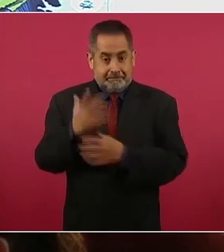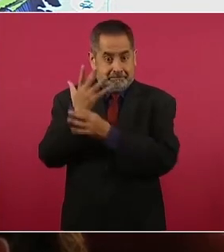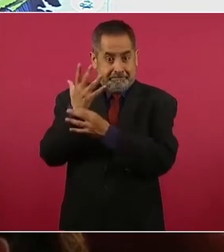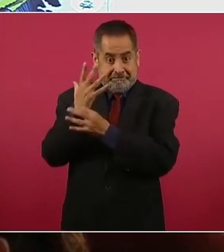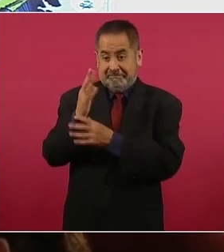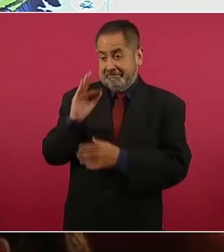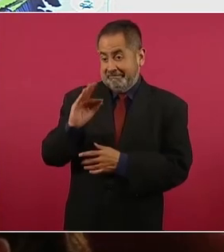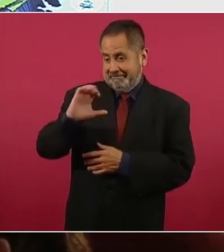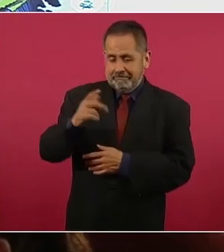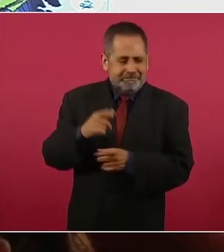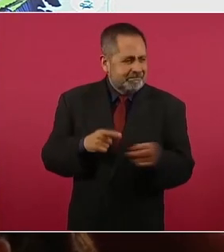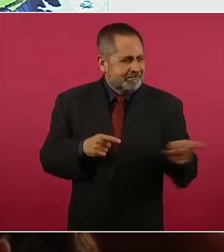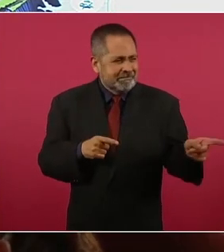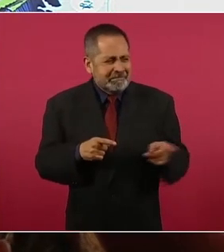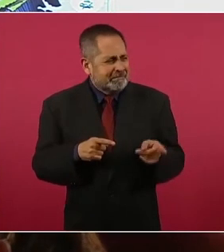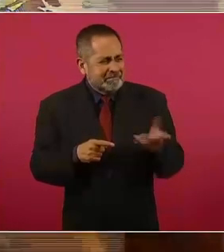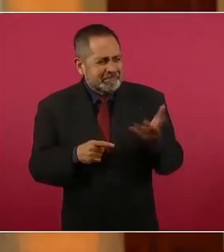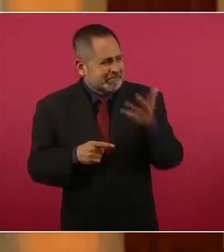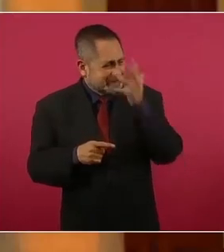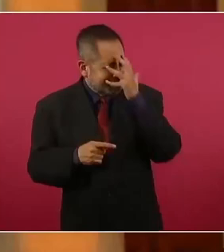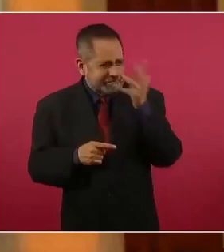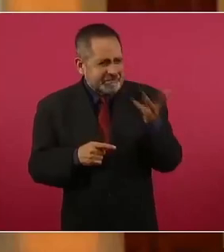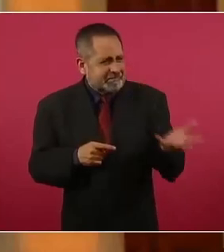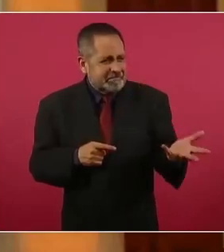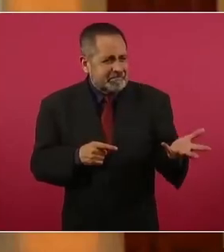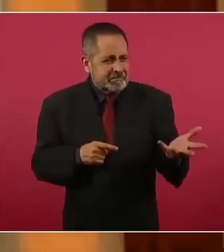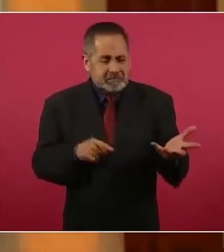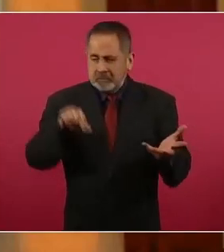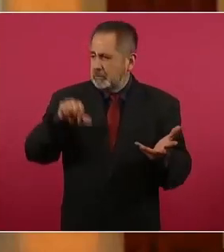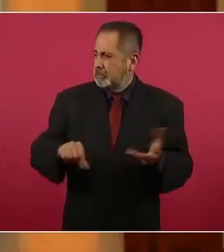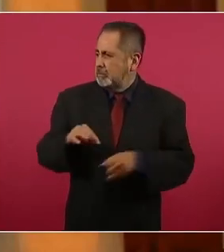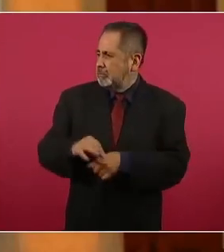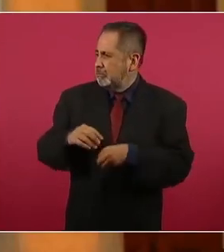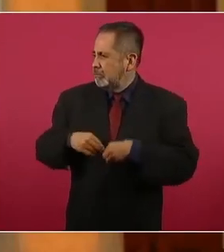y esto es lo mejor, y lo que viene, o sea que ya,